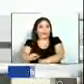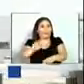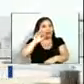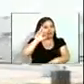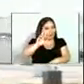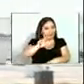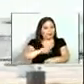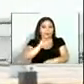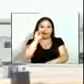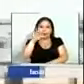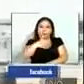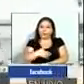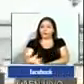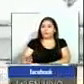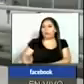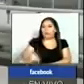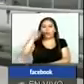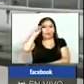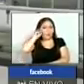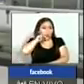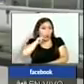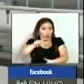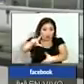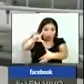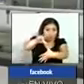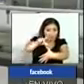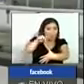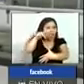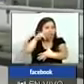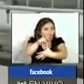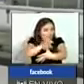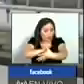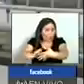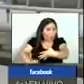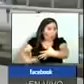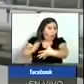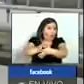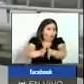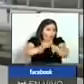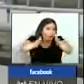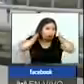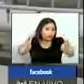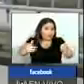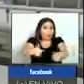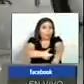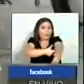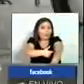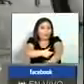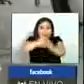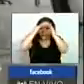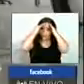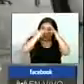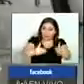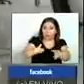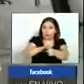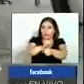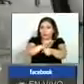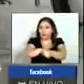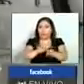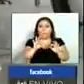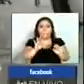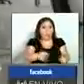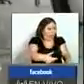El presidente Bukele aseguró que serán más grandes de Latinoamérica para atender pacientes de COVID-19 y que ayudará a